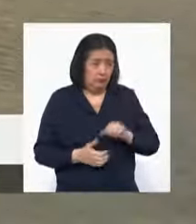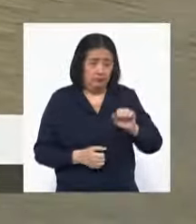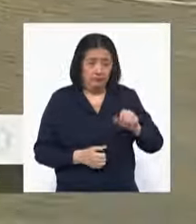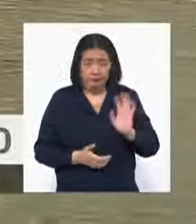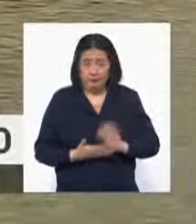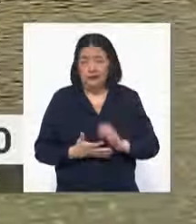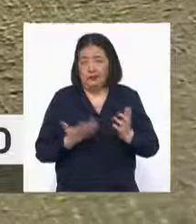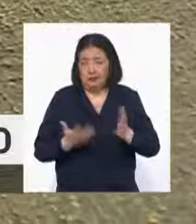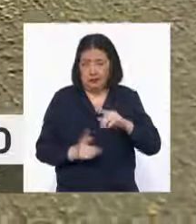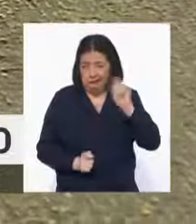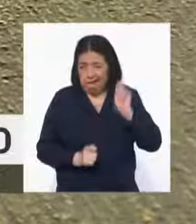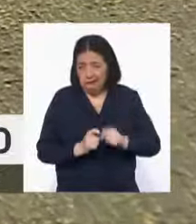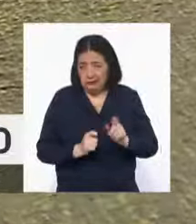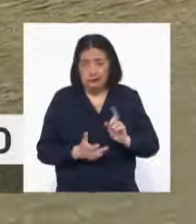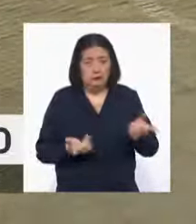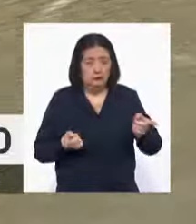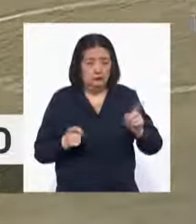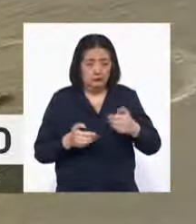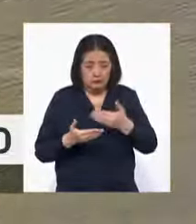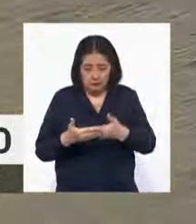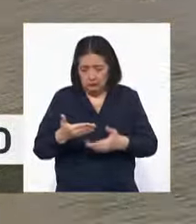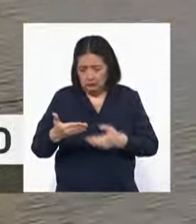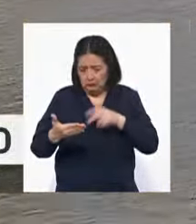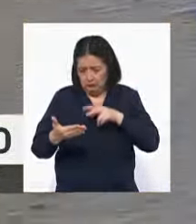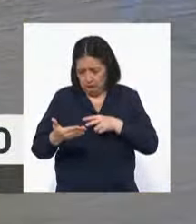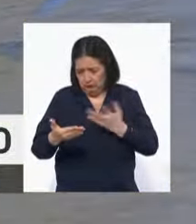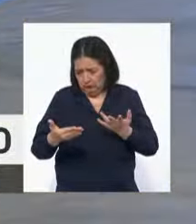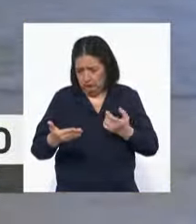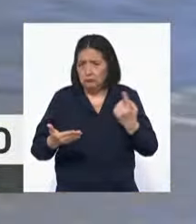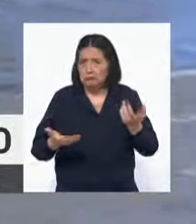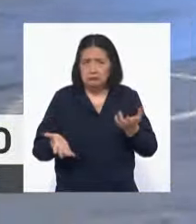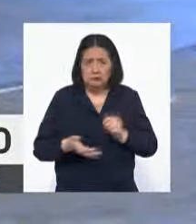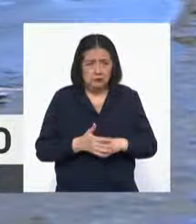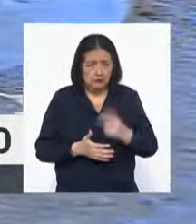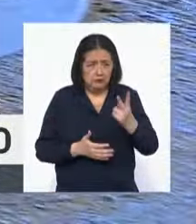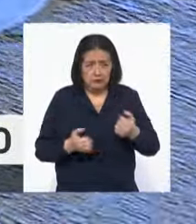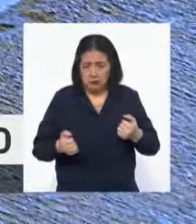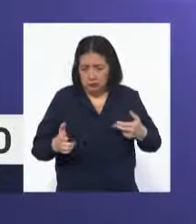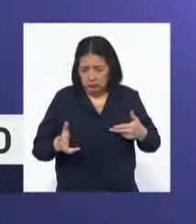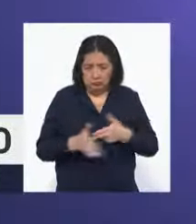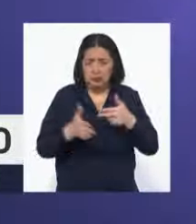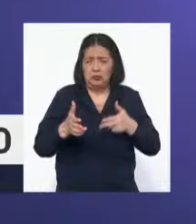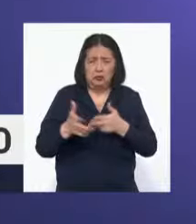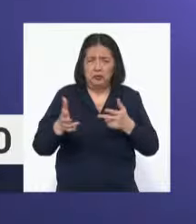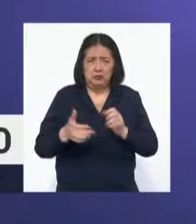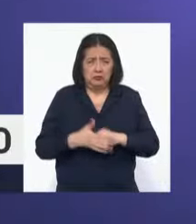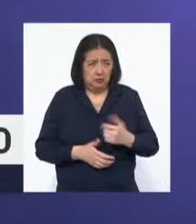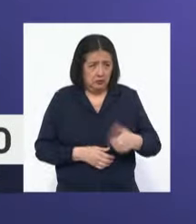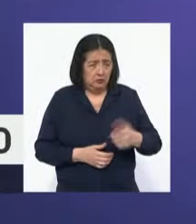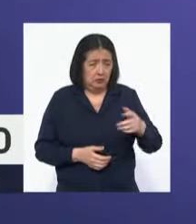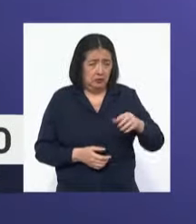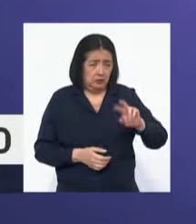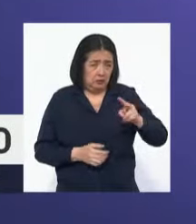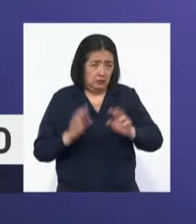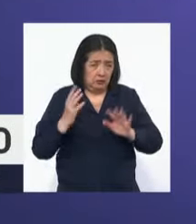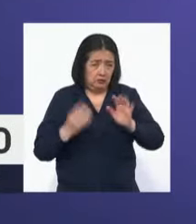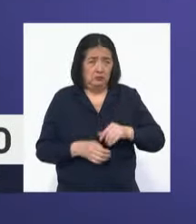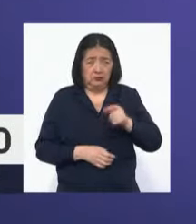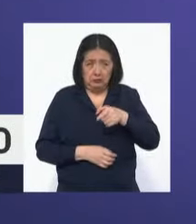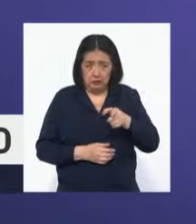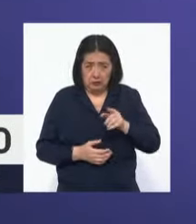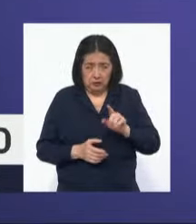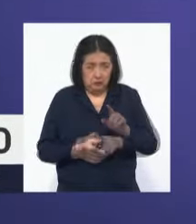de un ajuste de cuentas. Al revisar sus antecedentes, solo consta su participación en 2 choques y una intervención en el 2019. Se supo además que